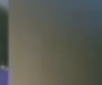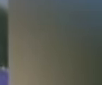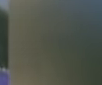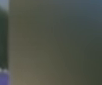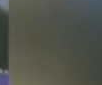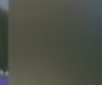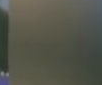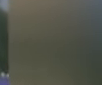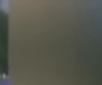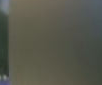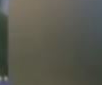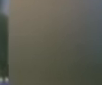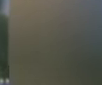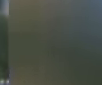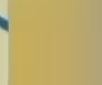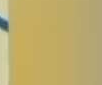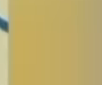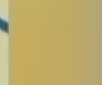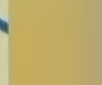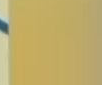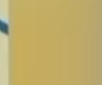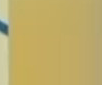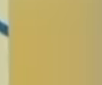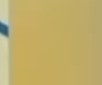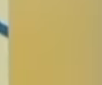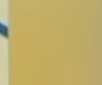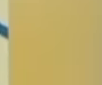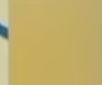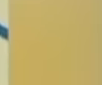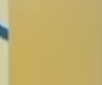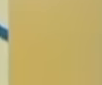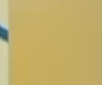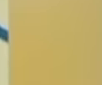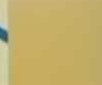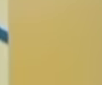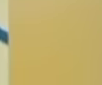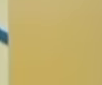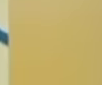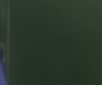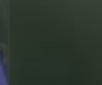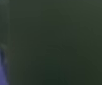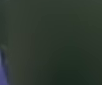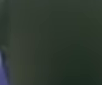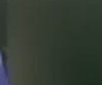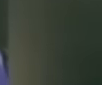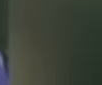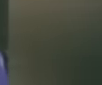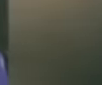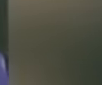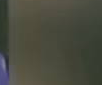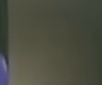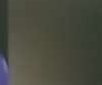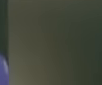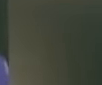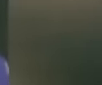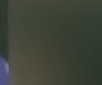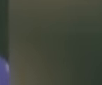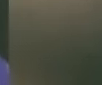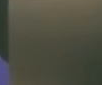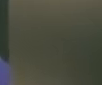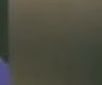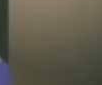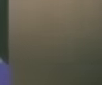callado porque la mayoría no piensa como tú. Ese es el efecto que tienen redes sociales sobre la opinión pública y ese es el efecto que juegan o por qué es